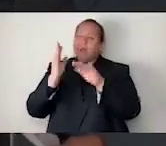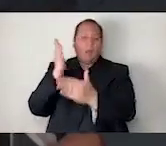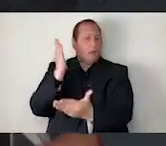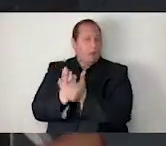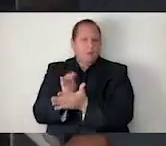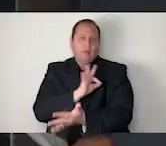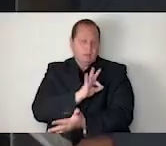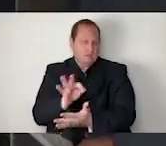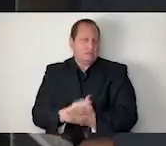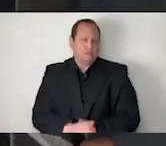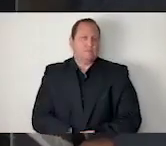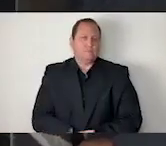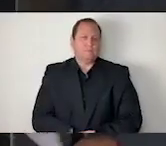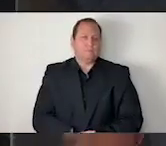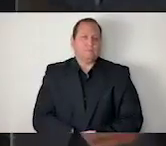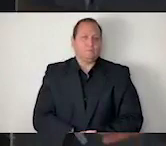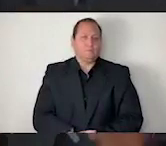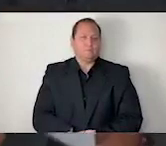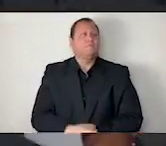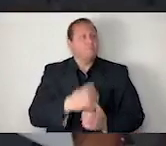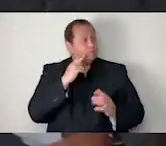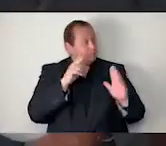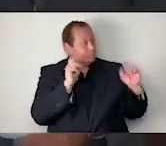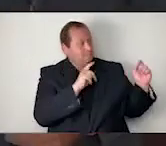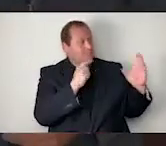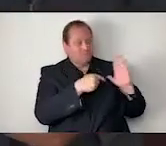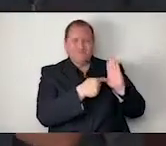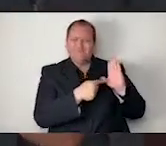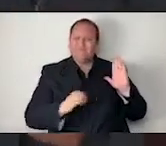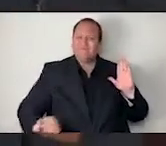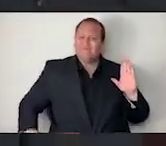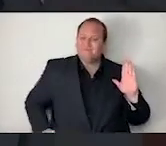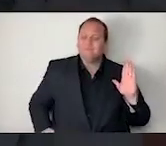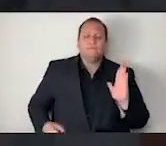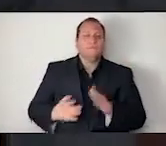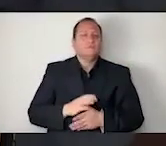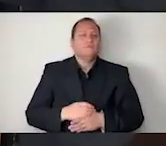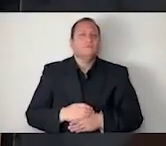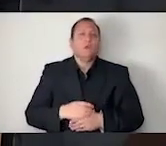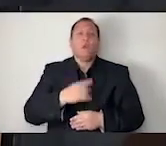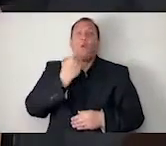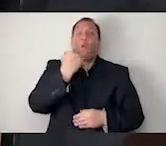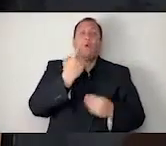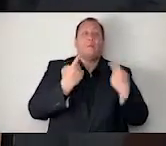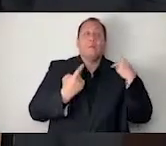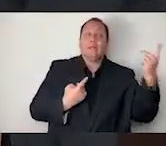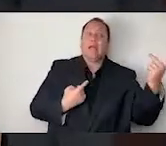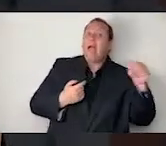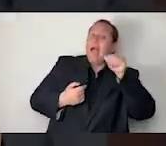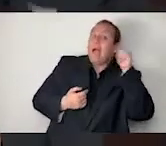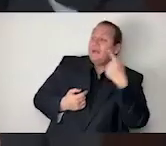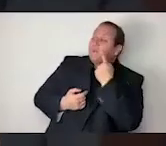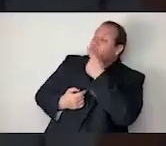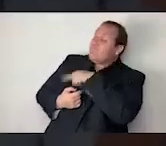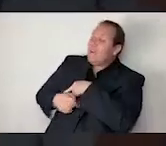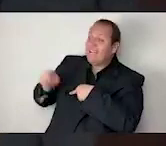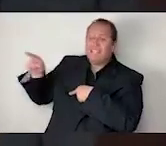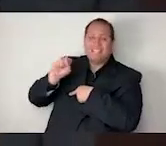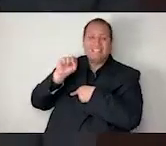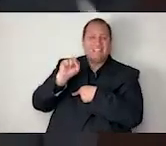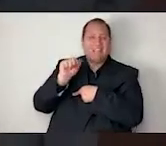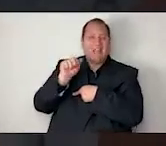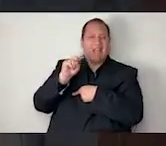esta es una denuncia que se atendió el día de ayer en san quintín derivado precisamente que es una empresa